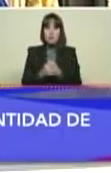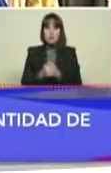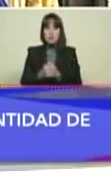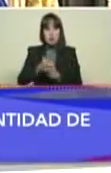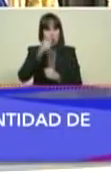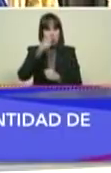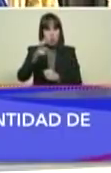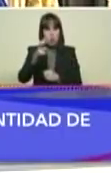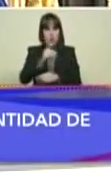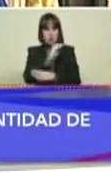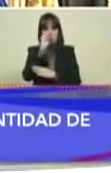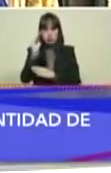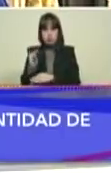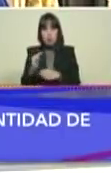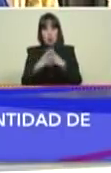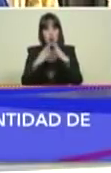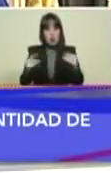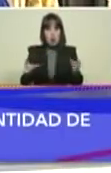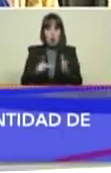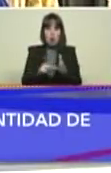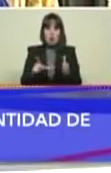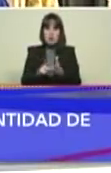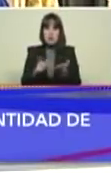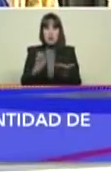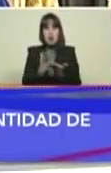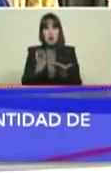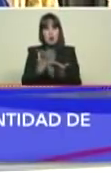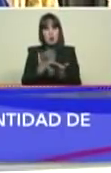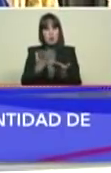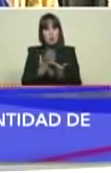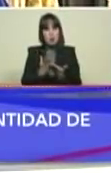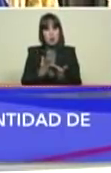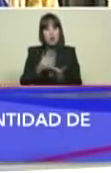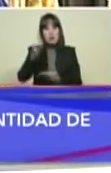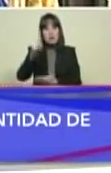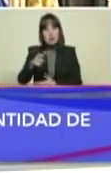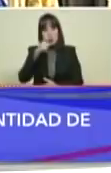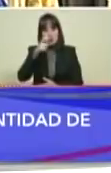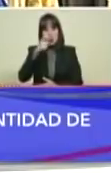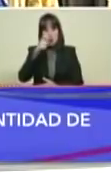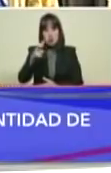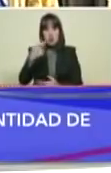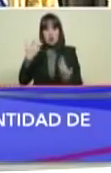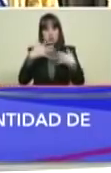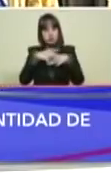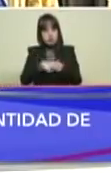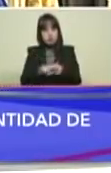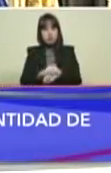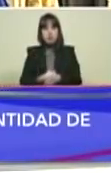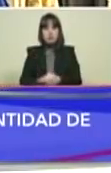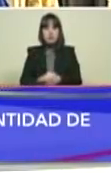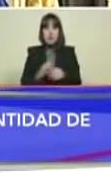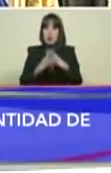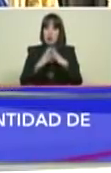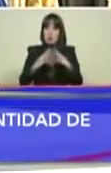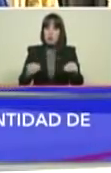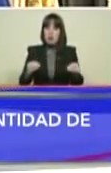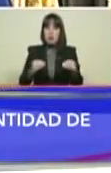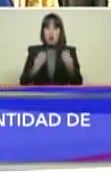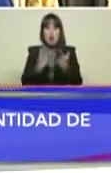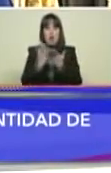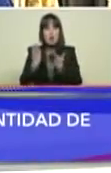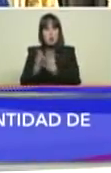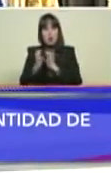guardia y custodia de liceos, escuelas y como seguridad interina para todos nuestros